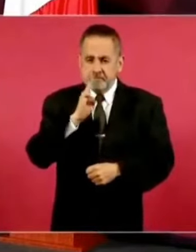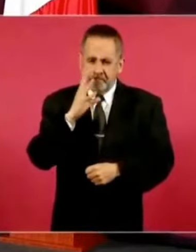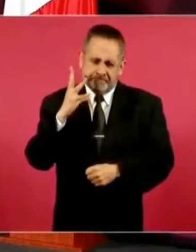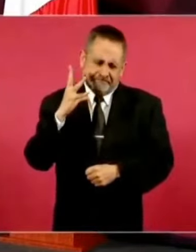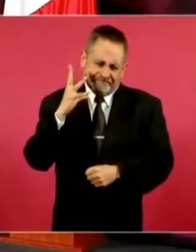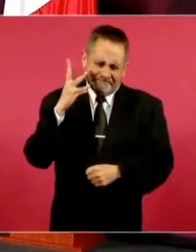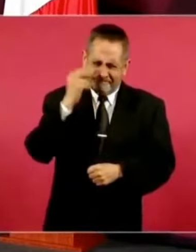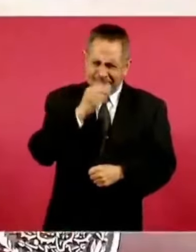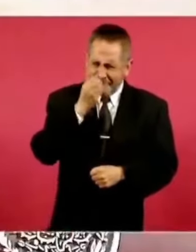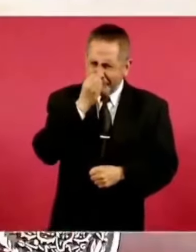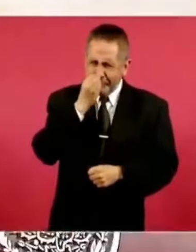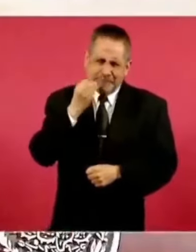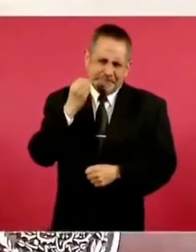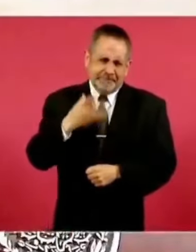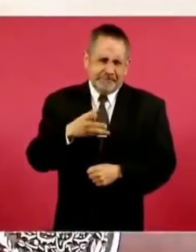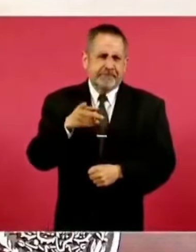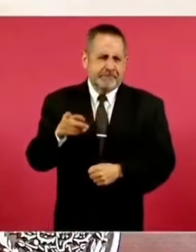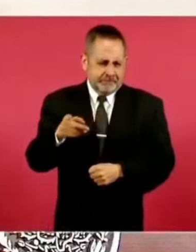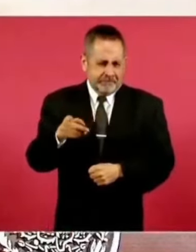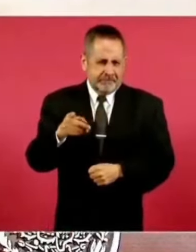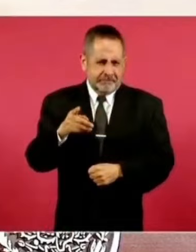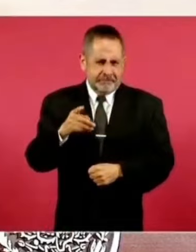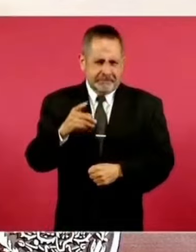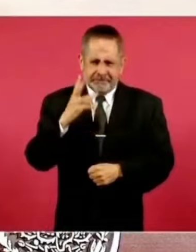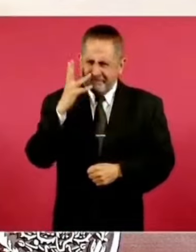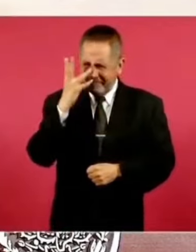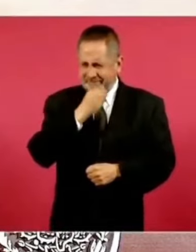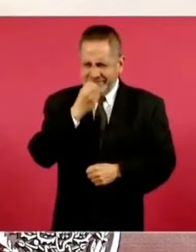bellísimo, de los mejores estadios.